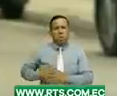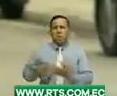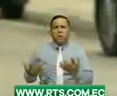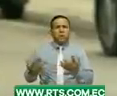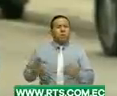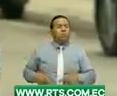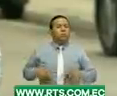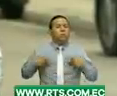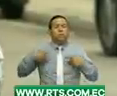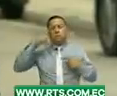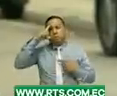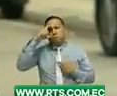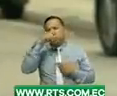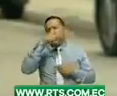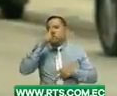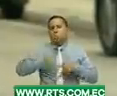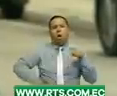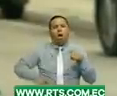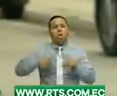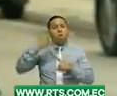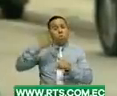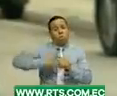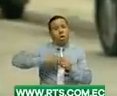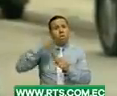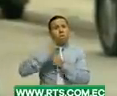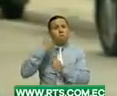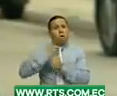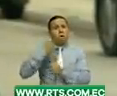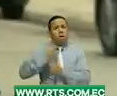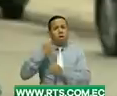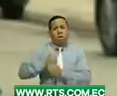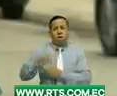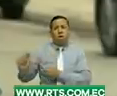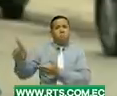de sobrevivir con un mes de trabajo, que lo que le alcanza es para comer